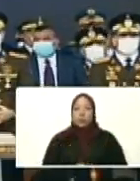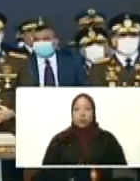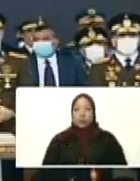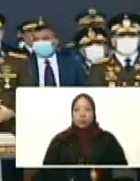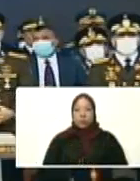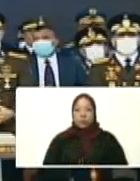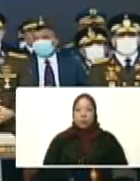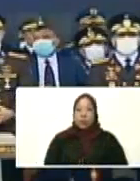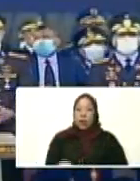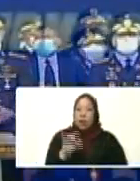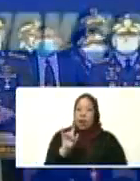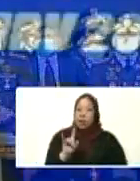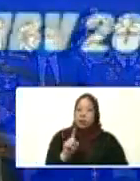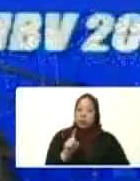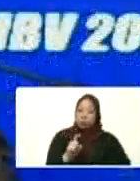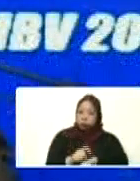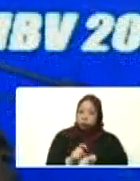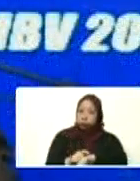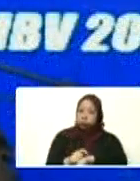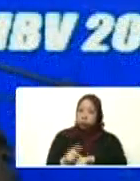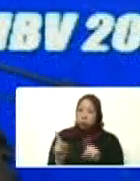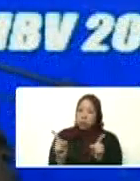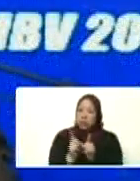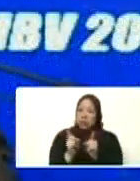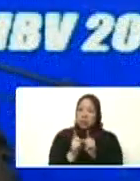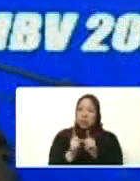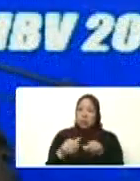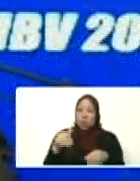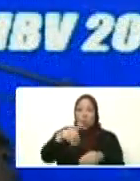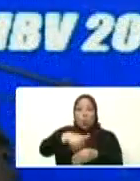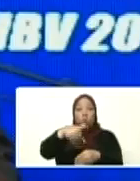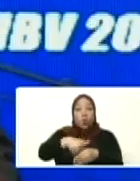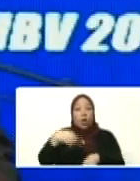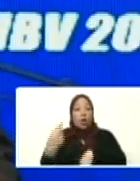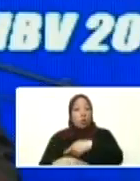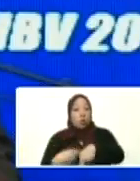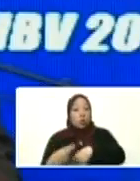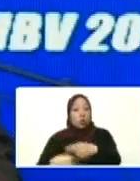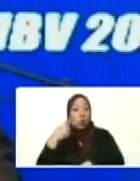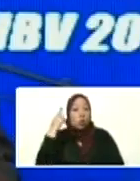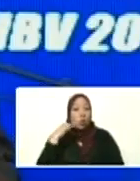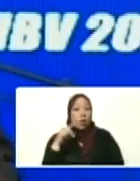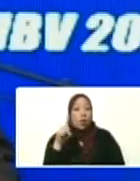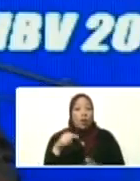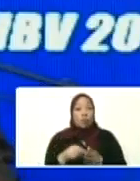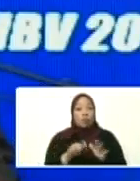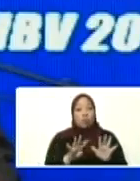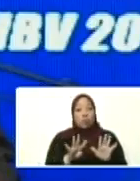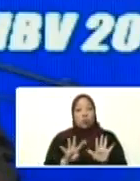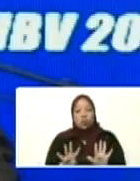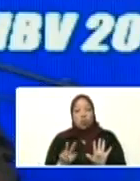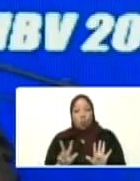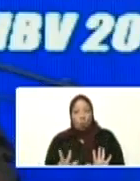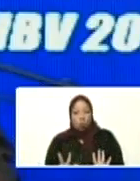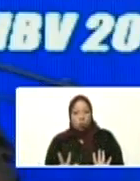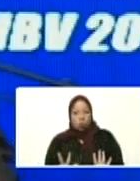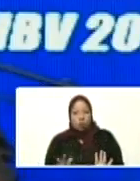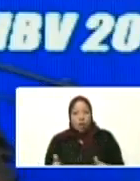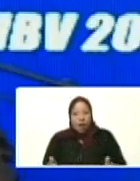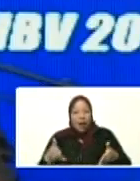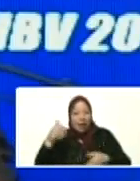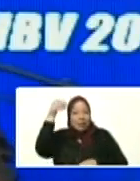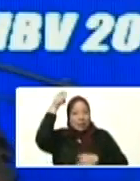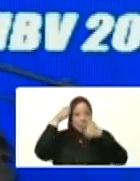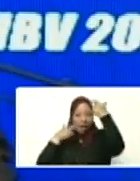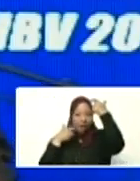Poco tiempo había transcurrido de aquel triunfo electoral de la Revolución Bolivariana de 1998, cuando nuevamente